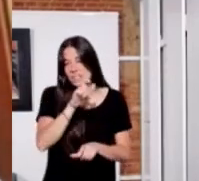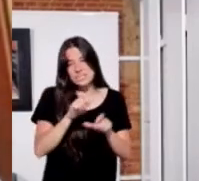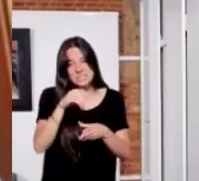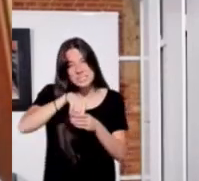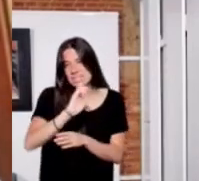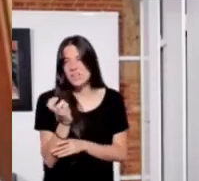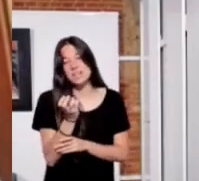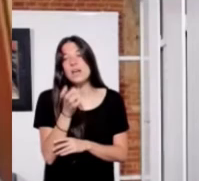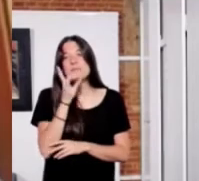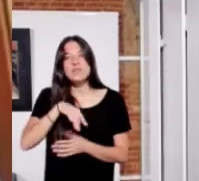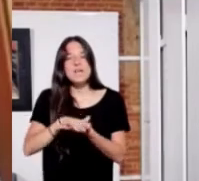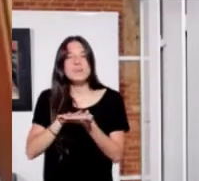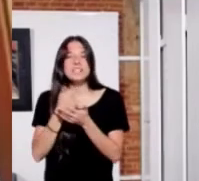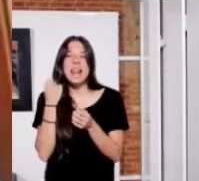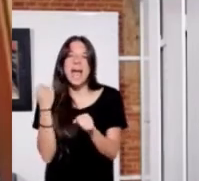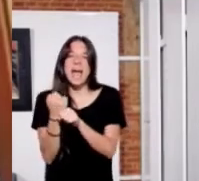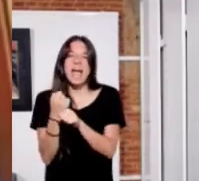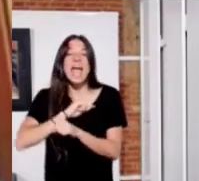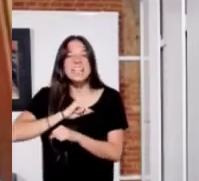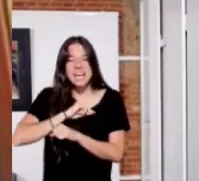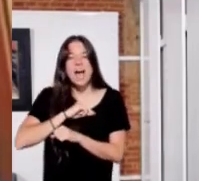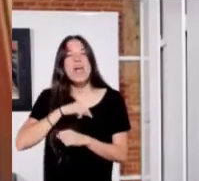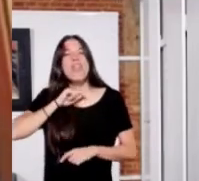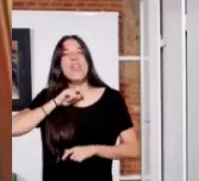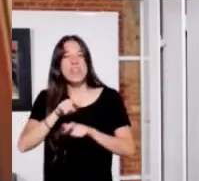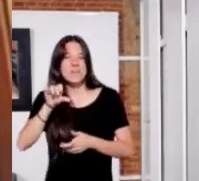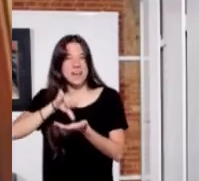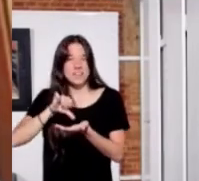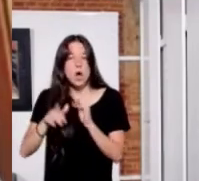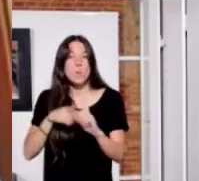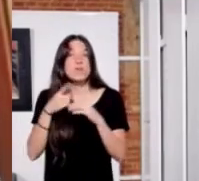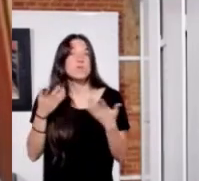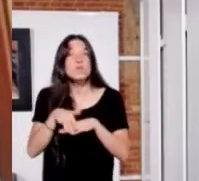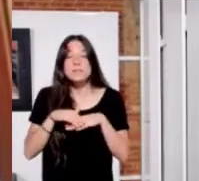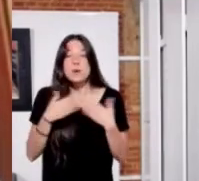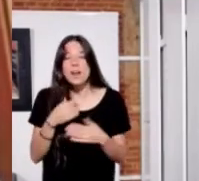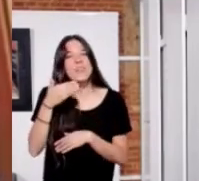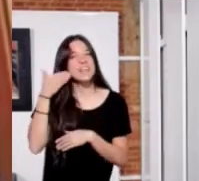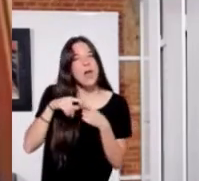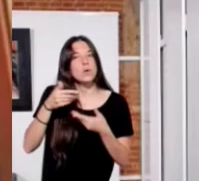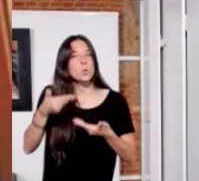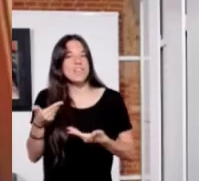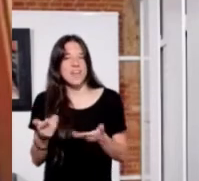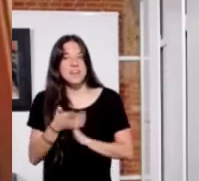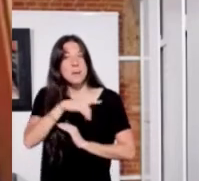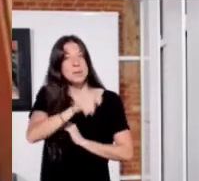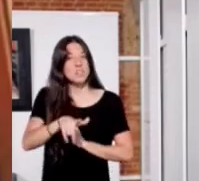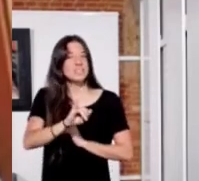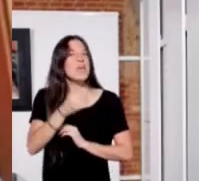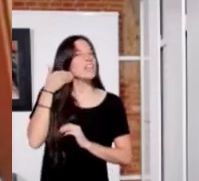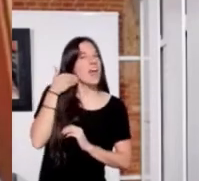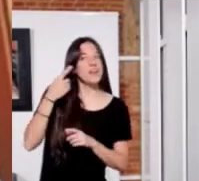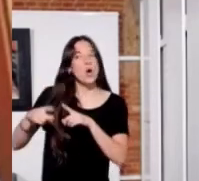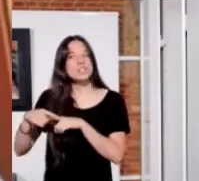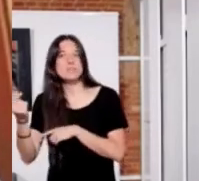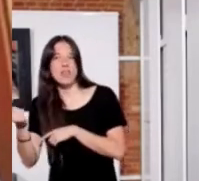de todo con la ética cívica, cuyo criterio fundamental es la dignidad y la justicia. Las personas tienen dignidad, las cosas precio. Las